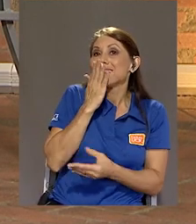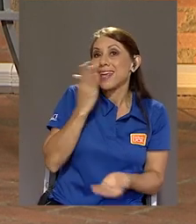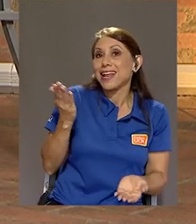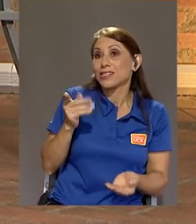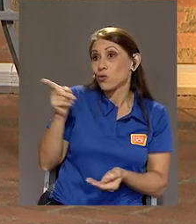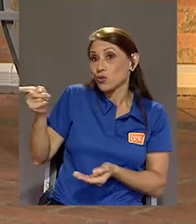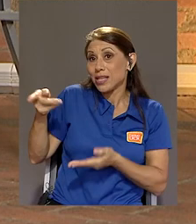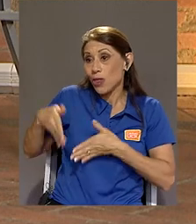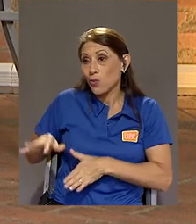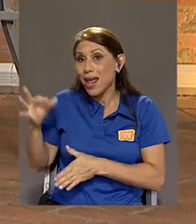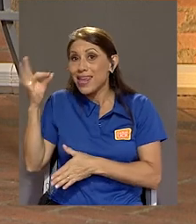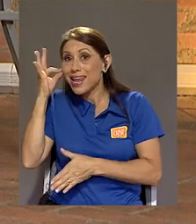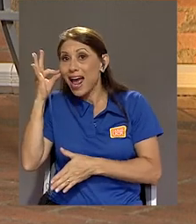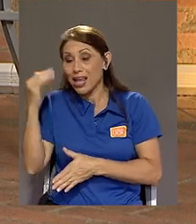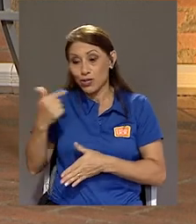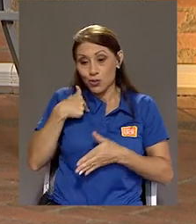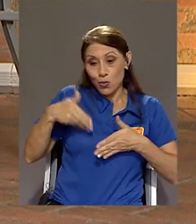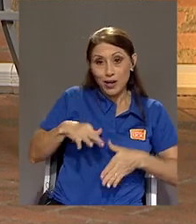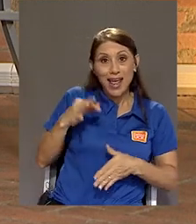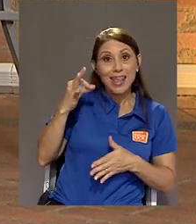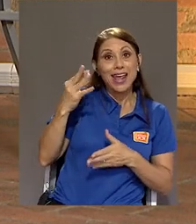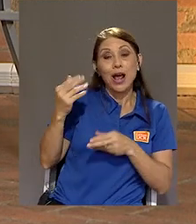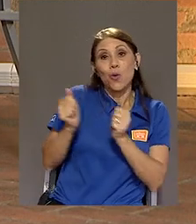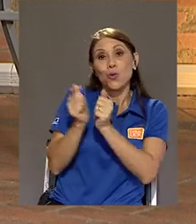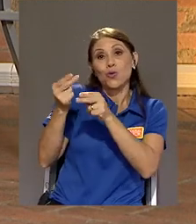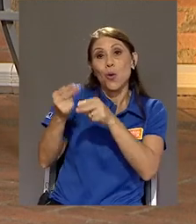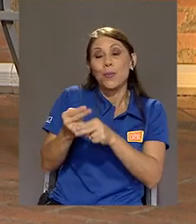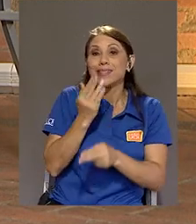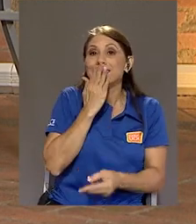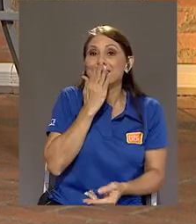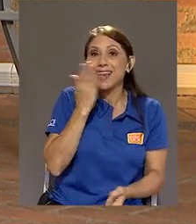de, bueno, una hija y yo también, en hijos.